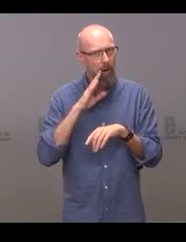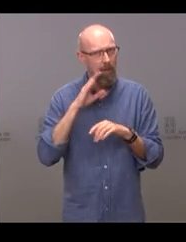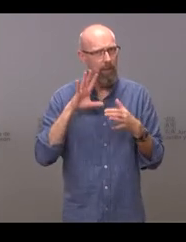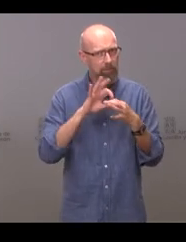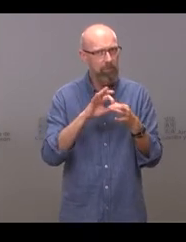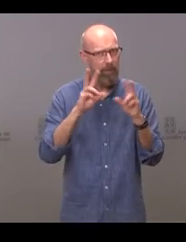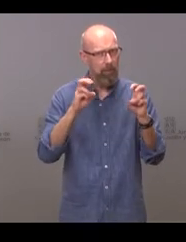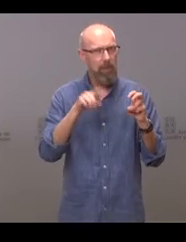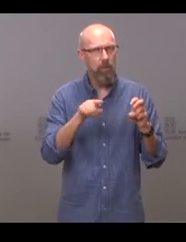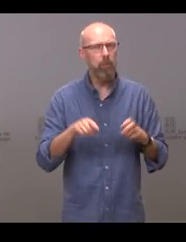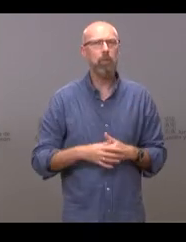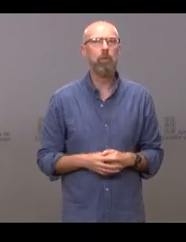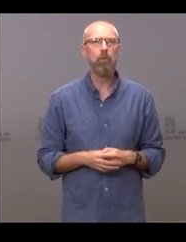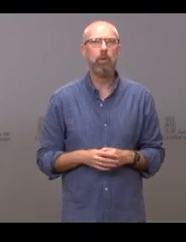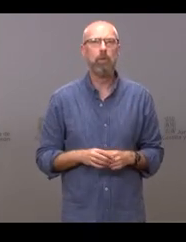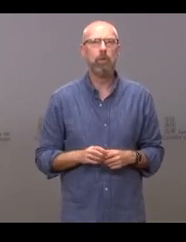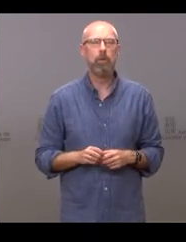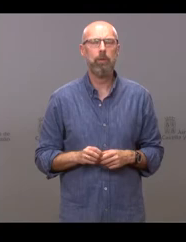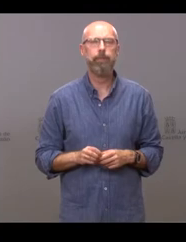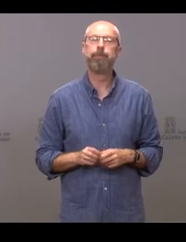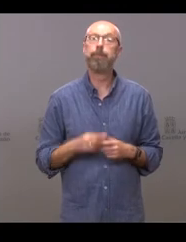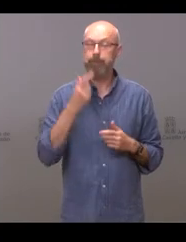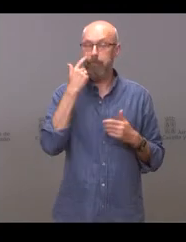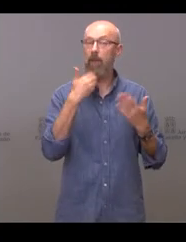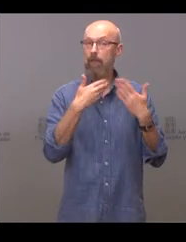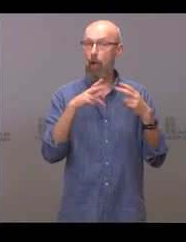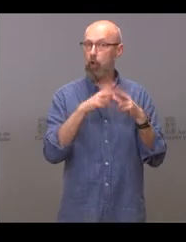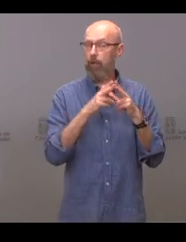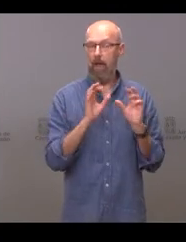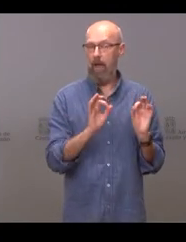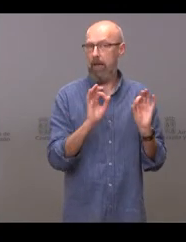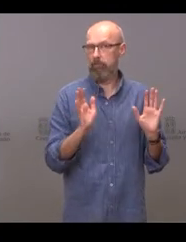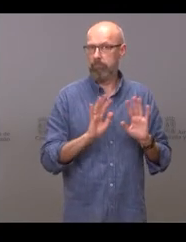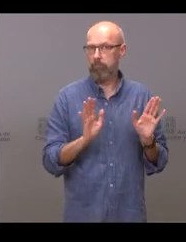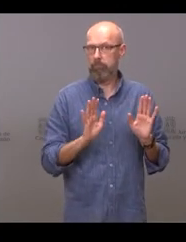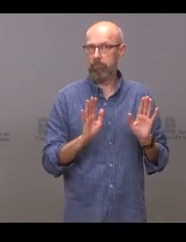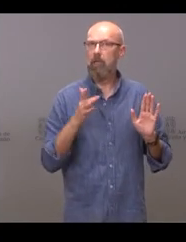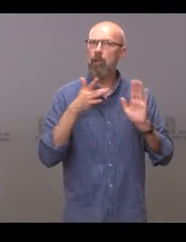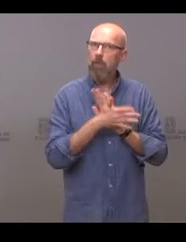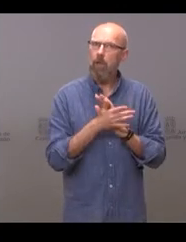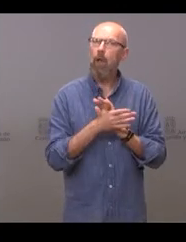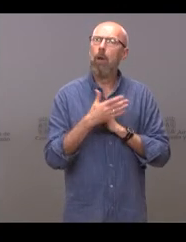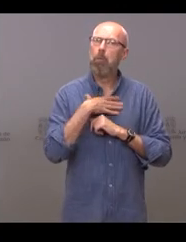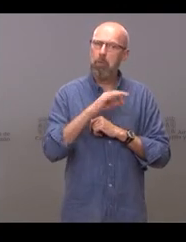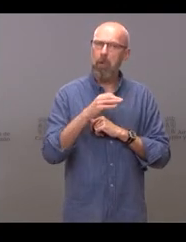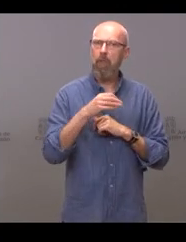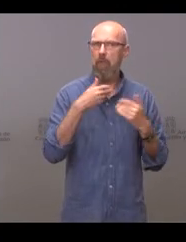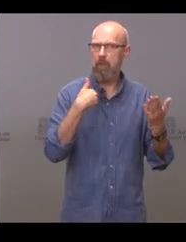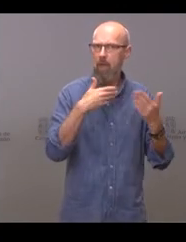decir bueno el diálogo social es el diálogo social y eso no impide que se pueda dialogar